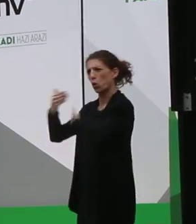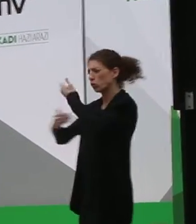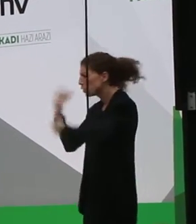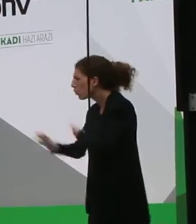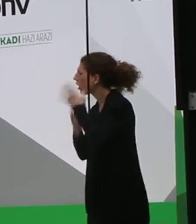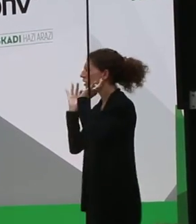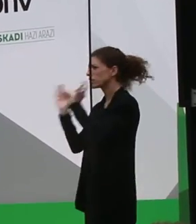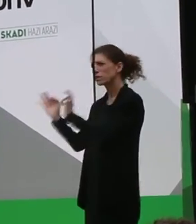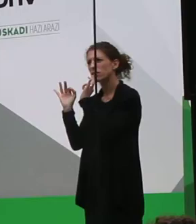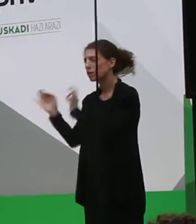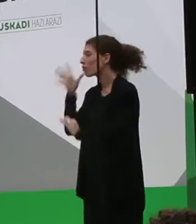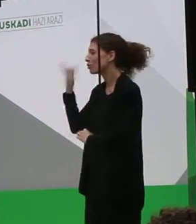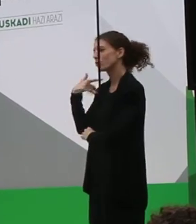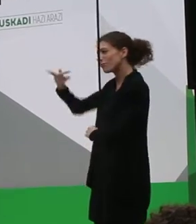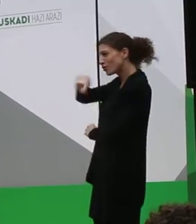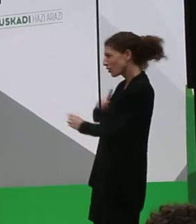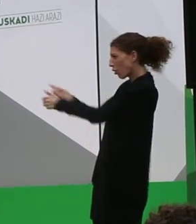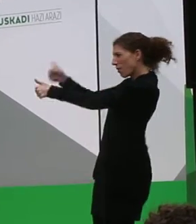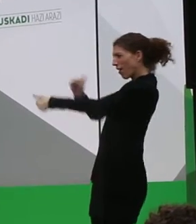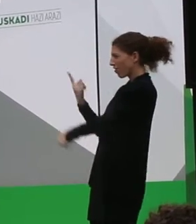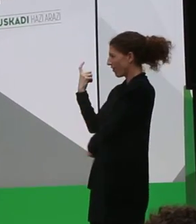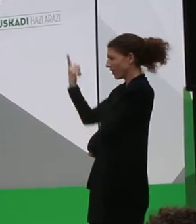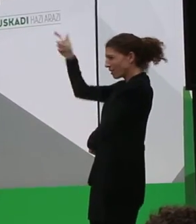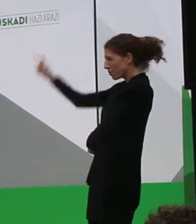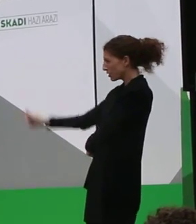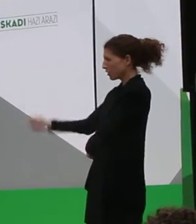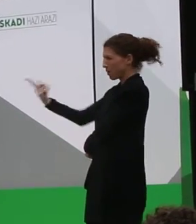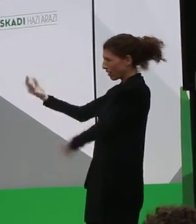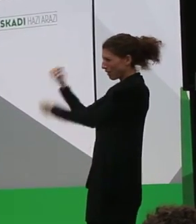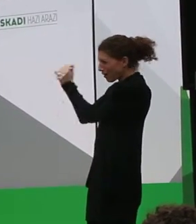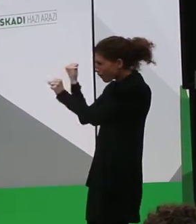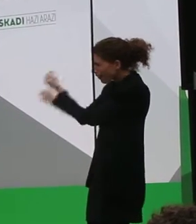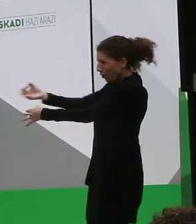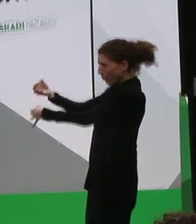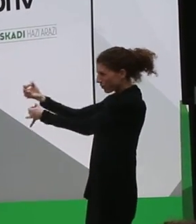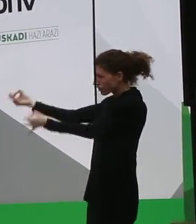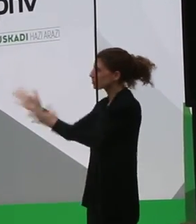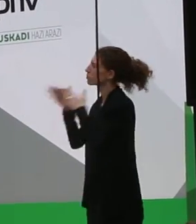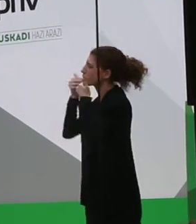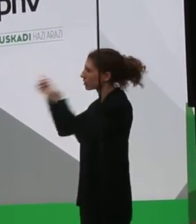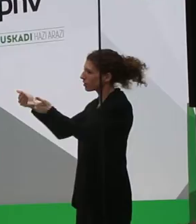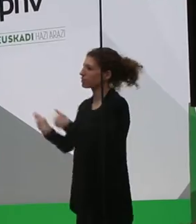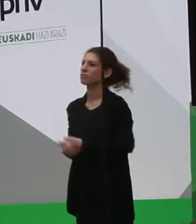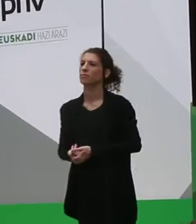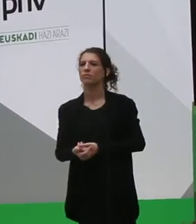cada día. Eres un ejemplo y una persona ejemplar. Eskerrik asko.